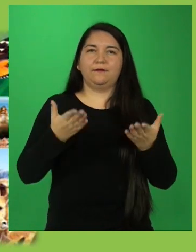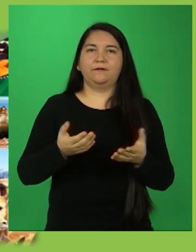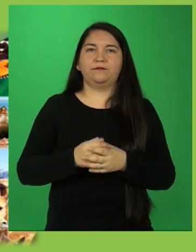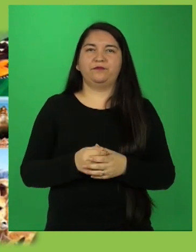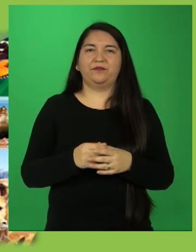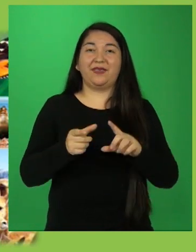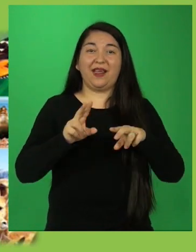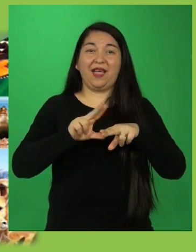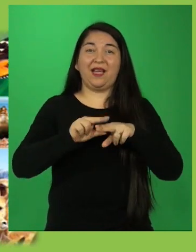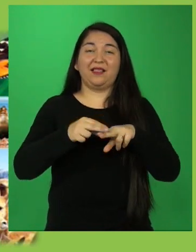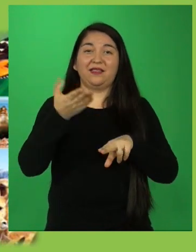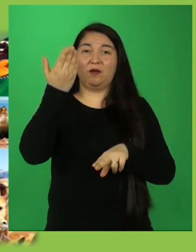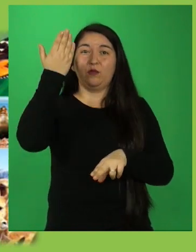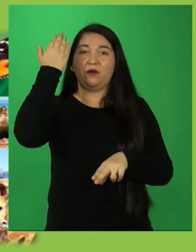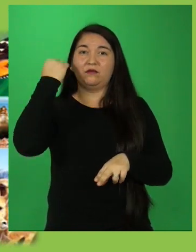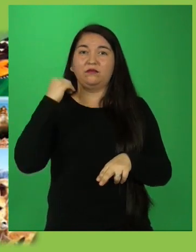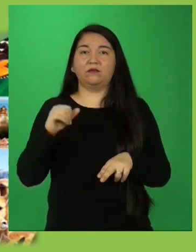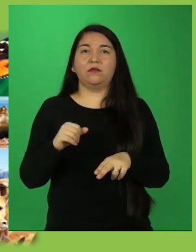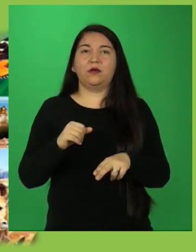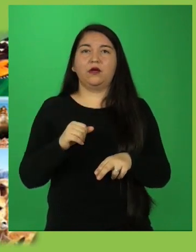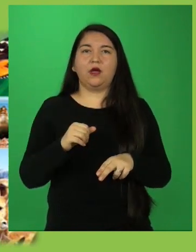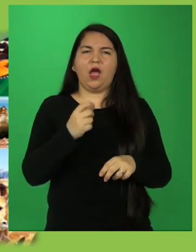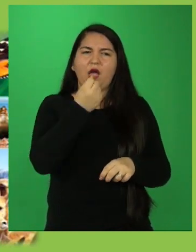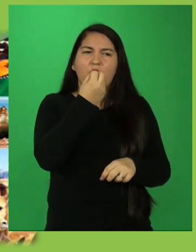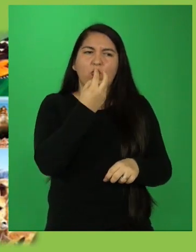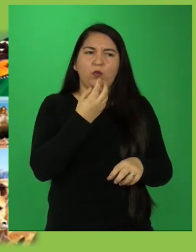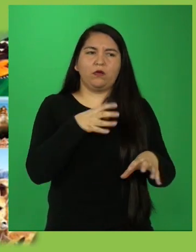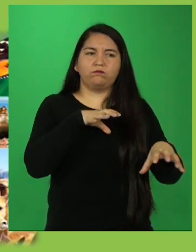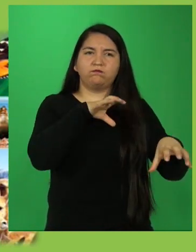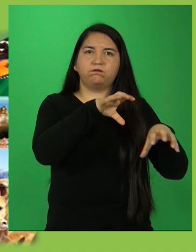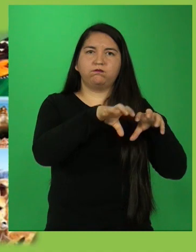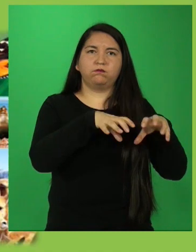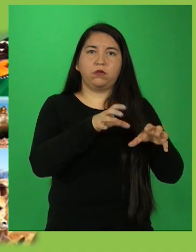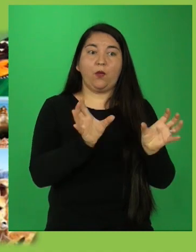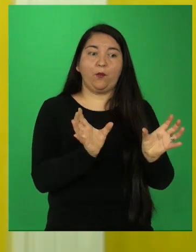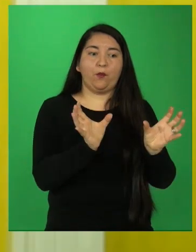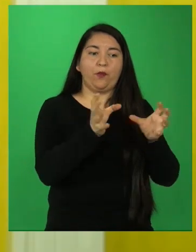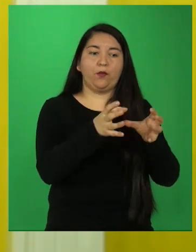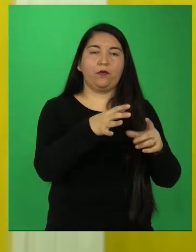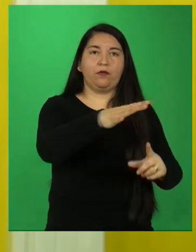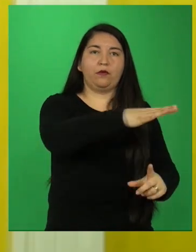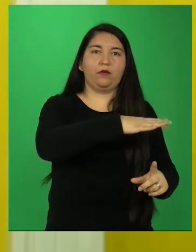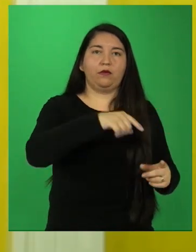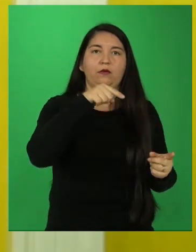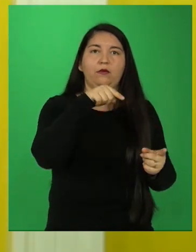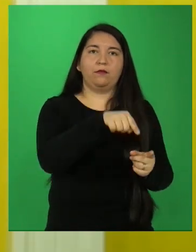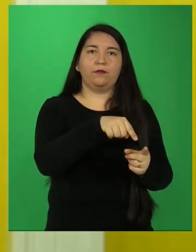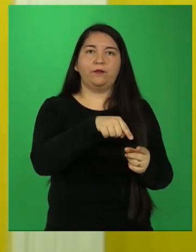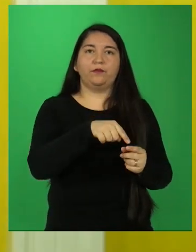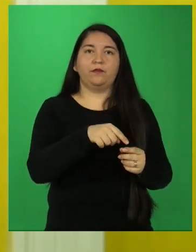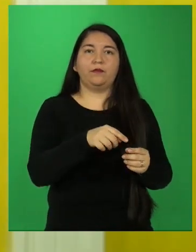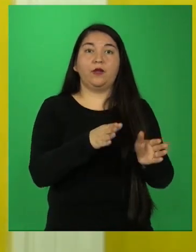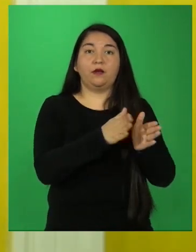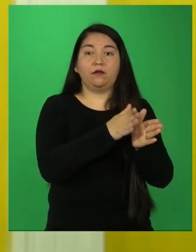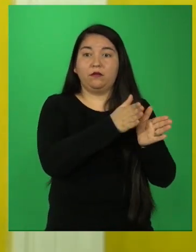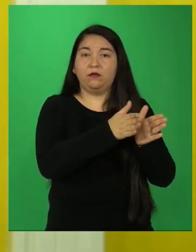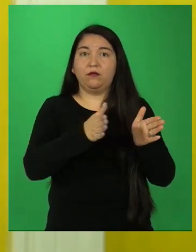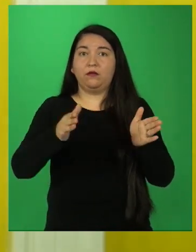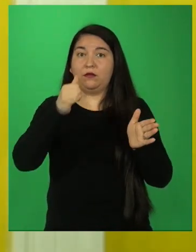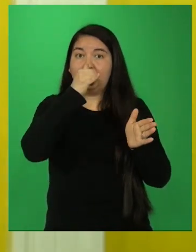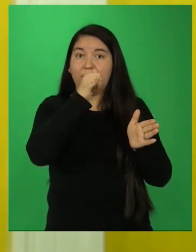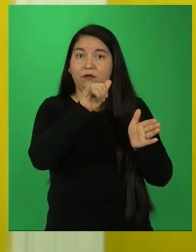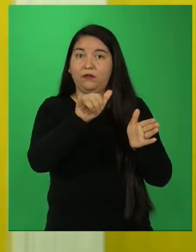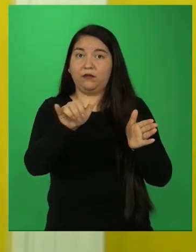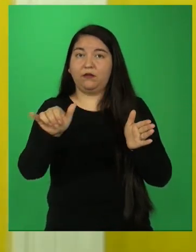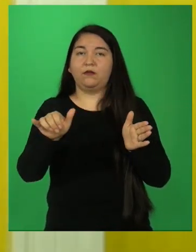Antiguamente se decía que era el número de organismos en un área determinada, pero a lo largo del tiempo este concepto ha